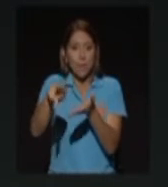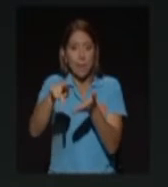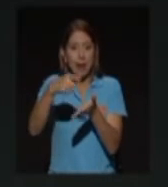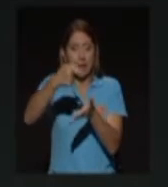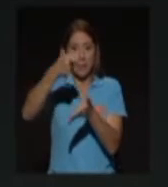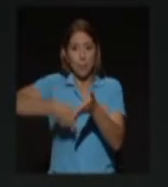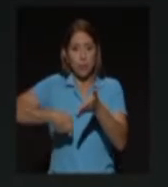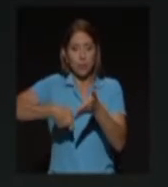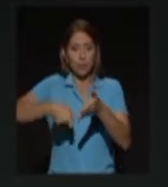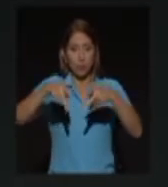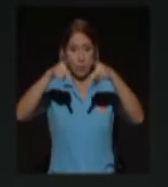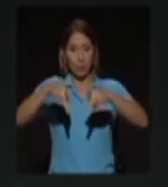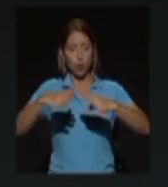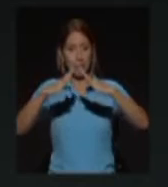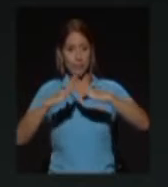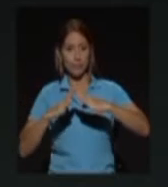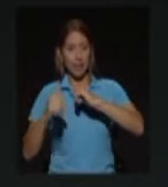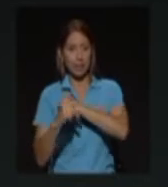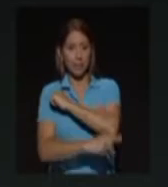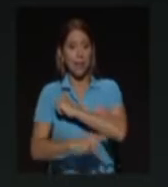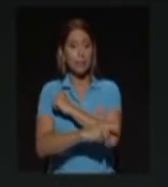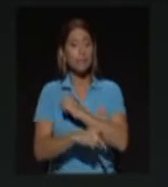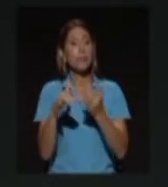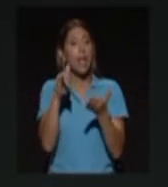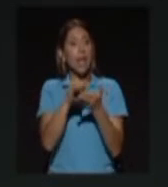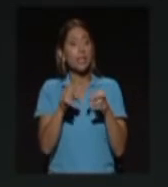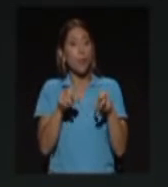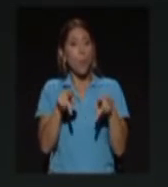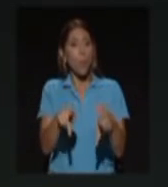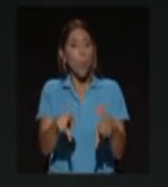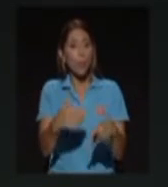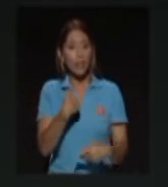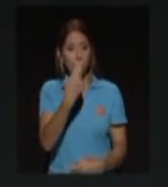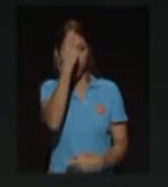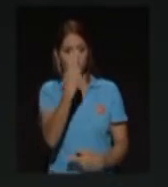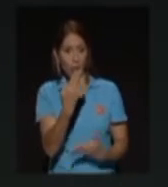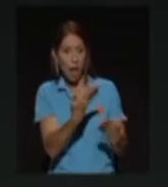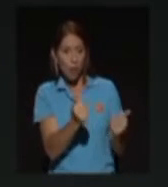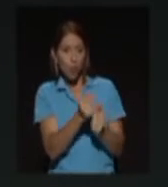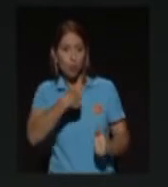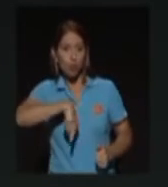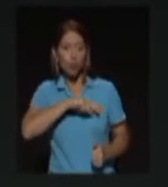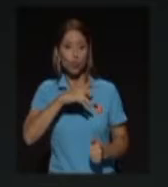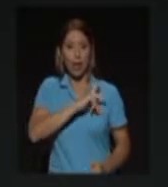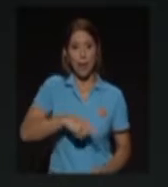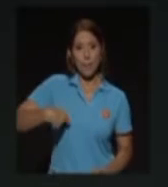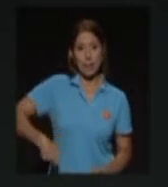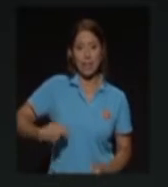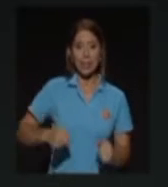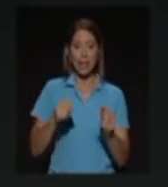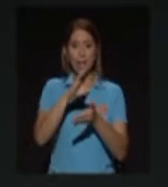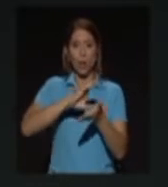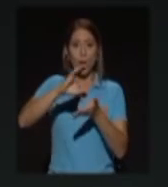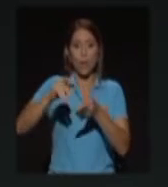los habitantes de este país. Y en esta ocasión tenemos el privilegio de tener con nosotros al presidente del Colegio